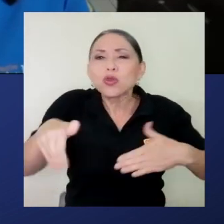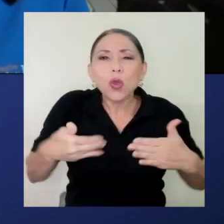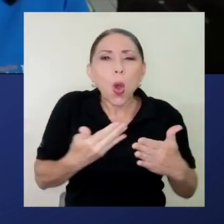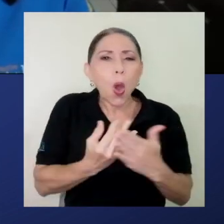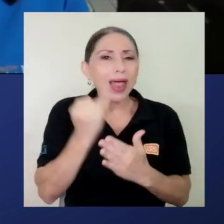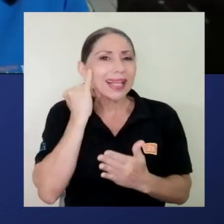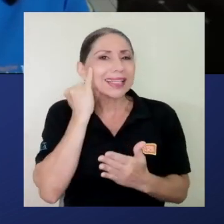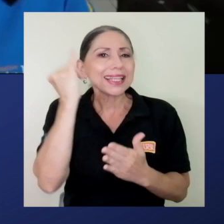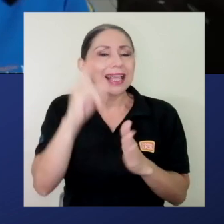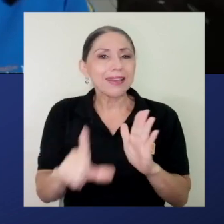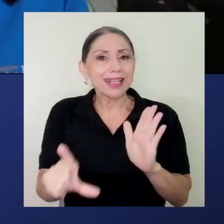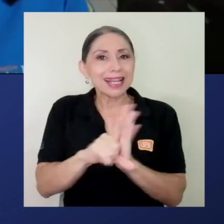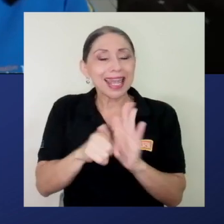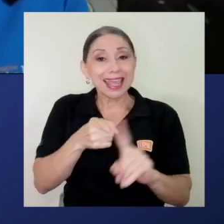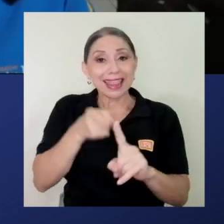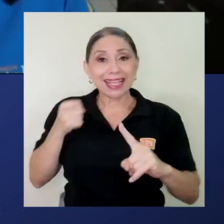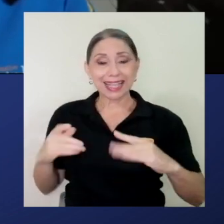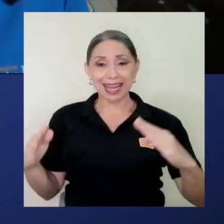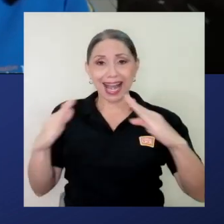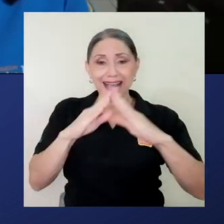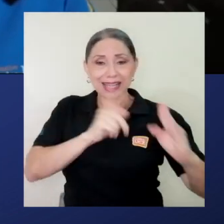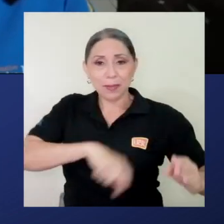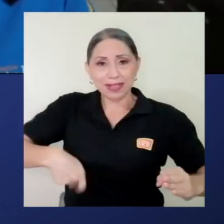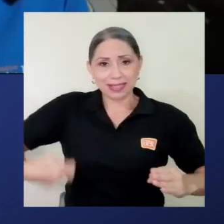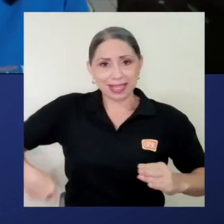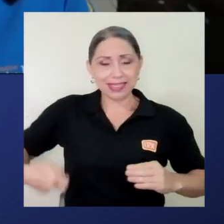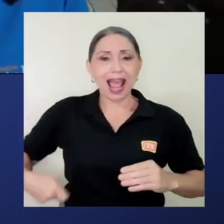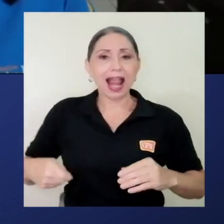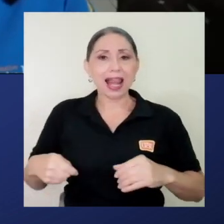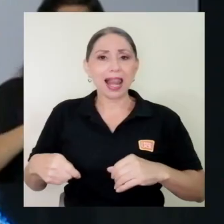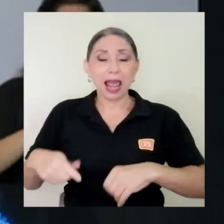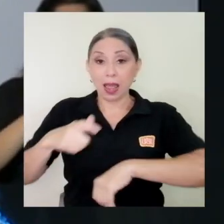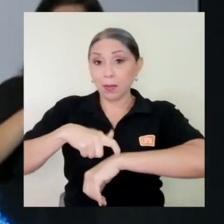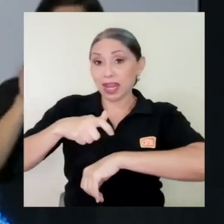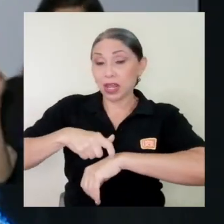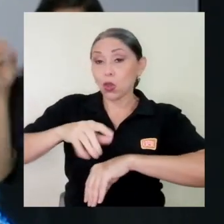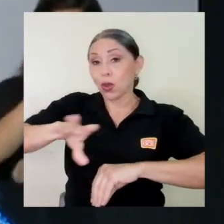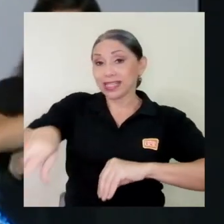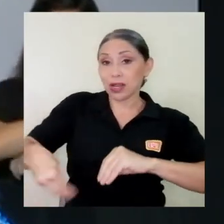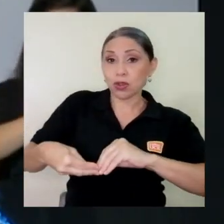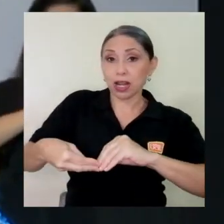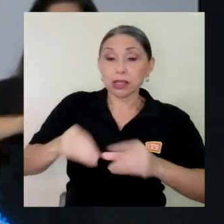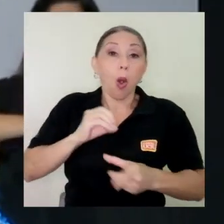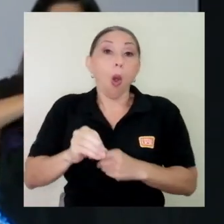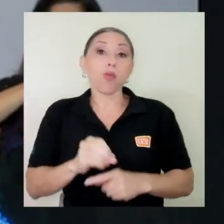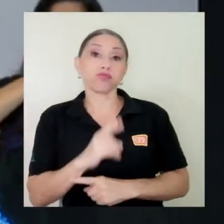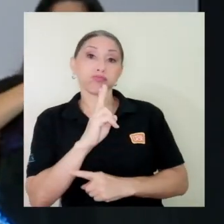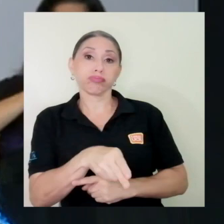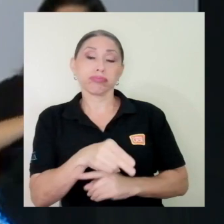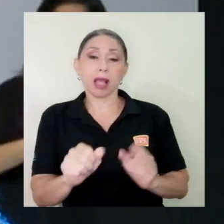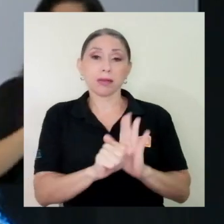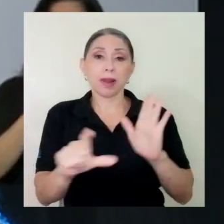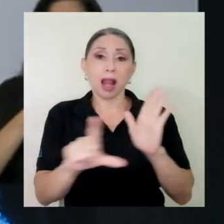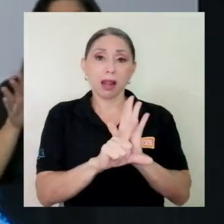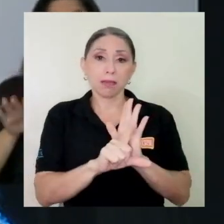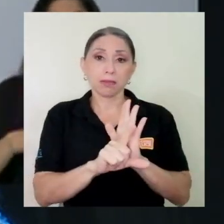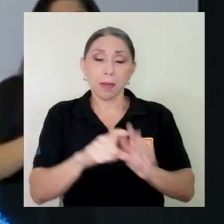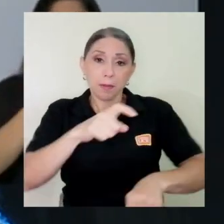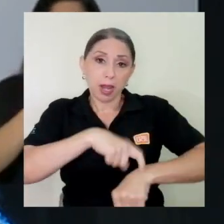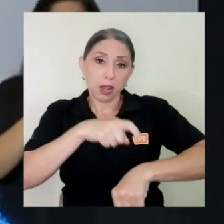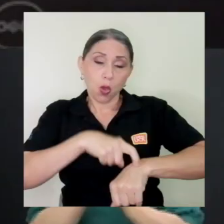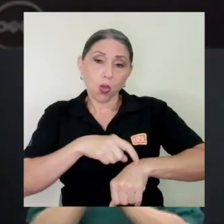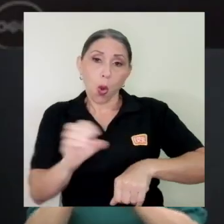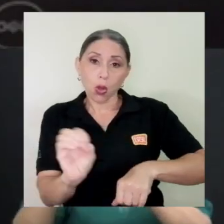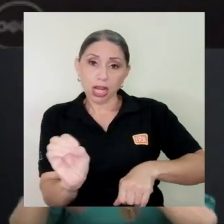que desde Casa Presidencial en periodos en el periodo extraordinario o desde la propia Asamblea Legislativa en periodo